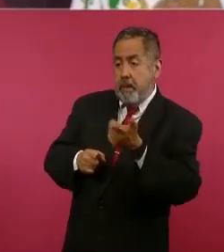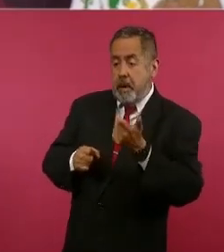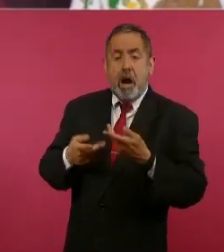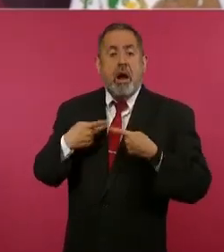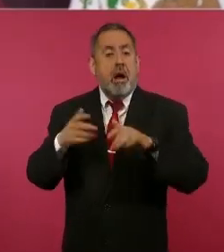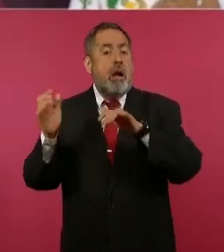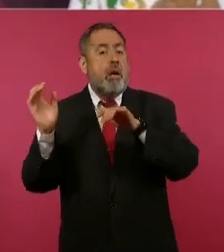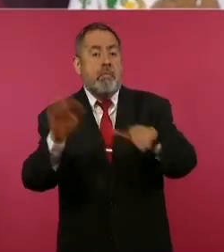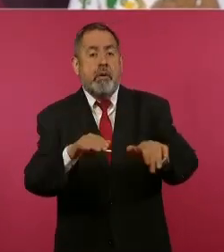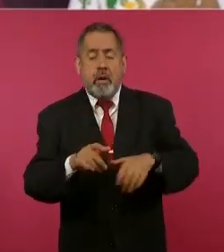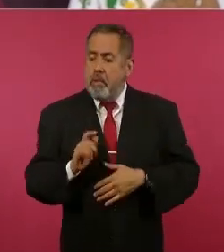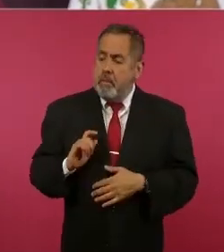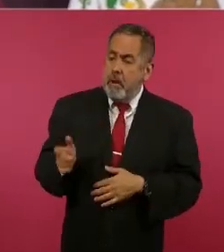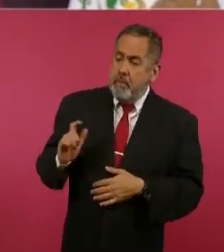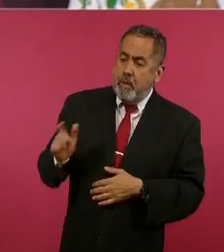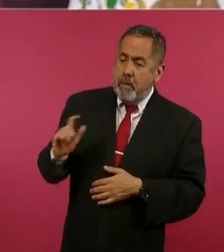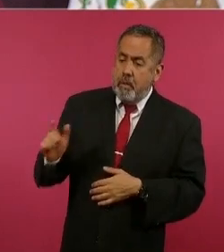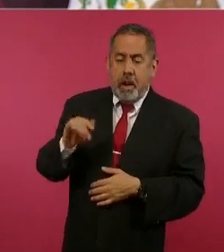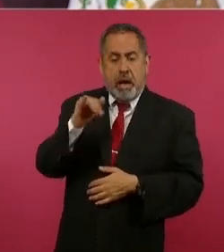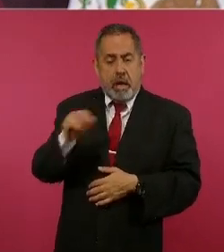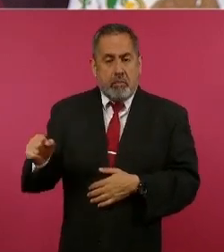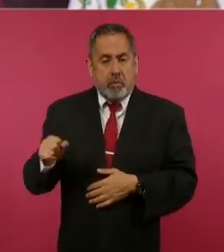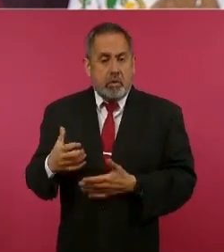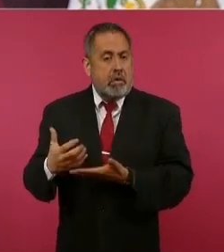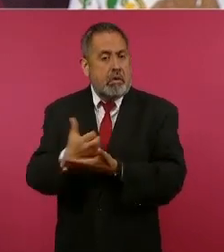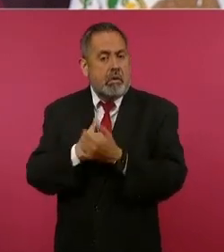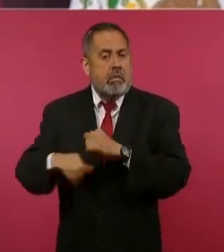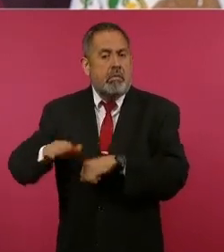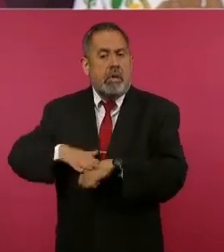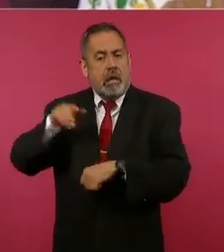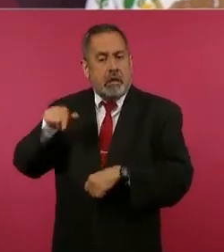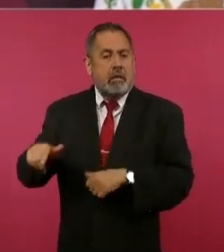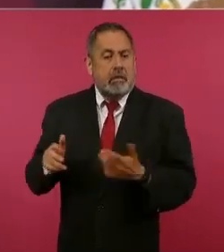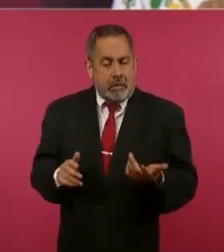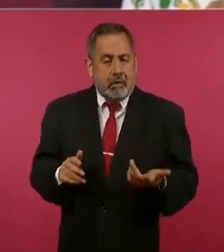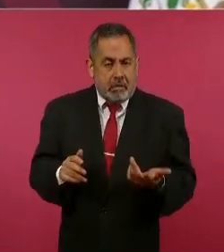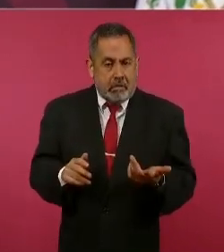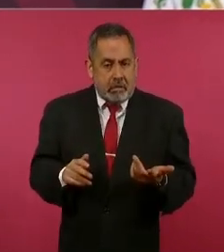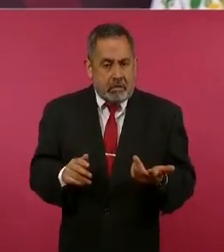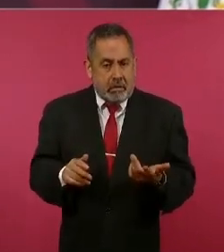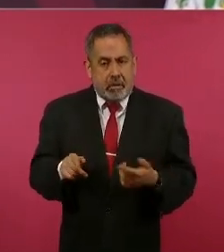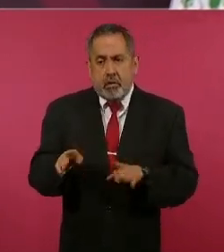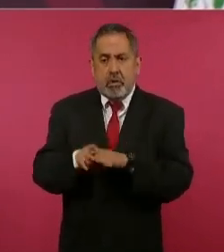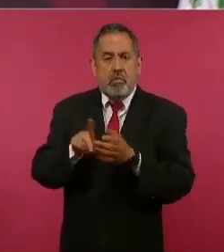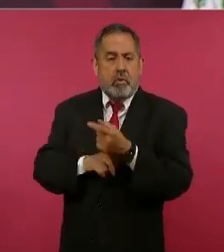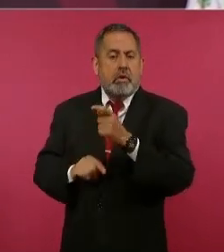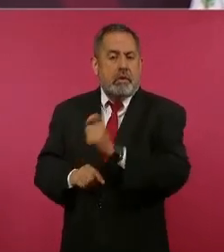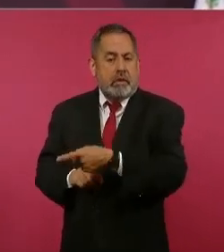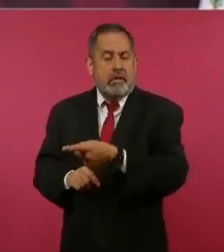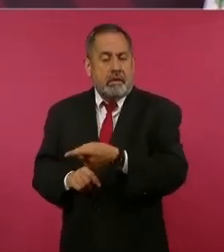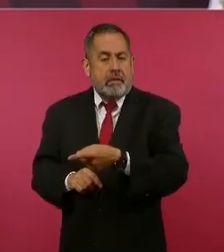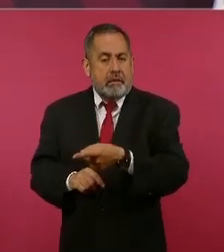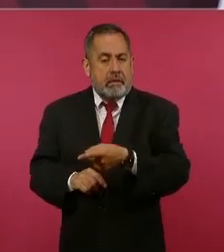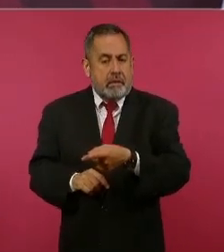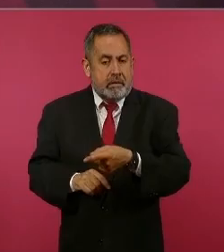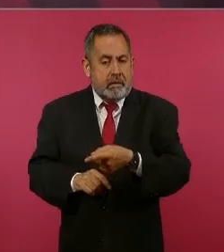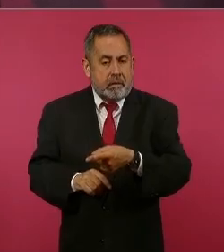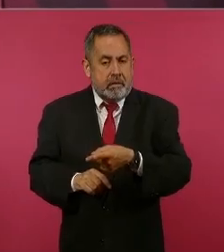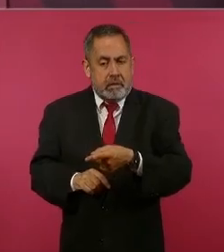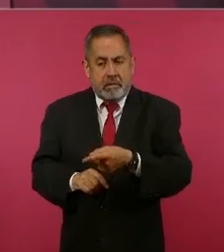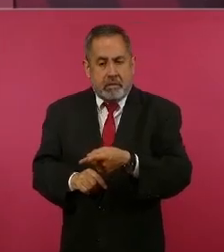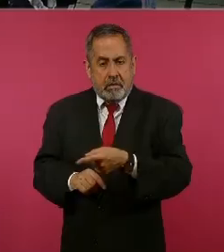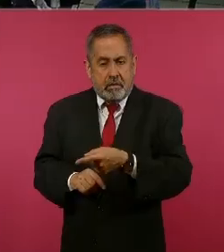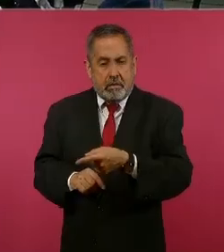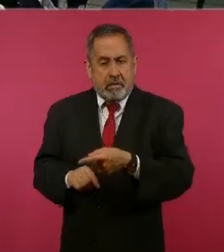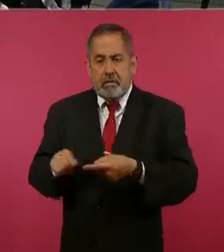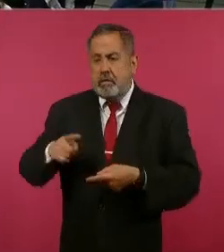trabajadores inscritos al Seguro Social, pero también el promedio de ingreso